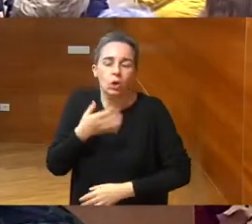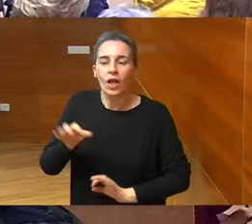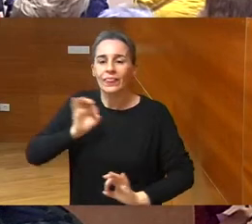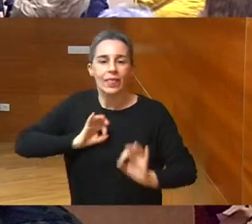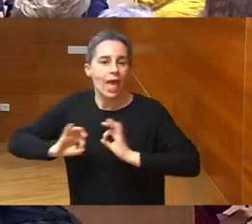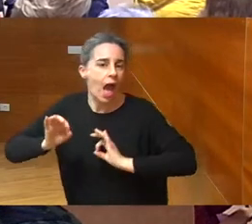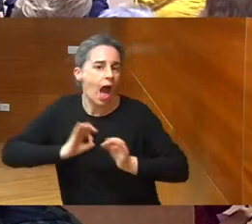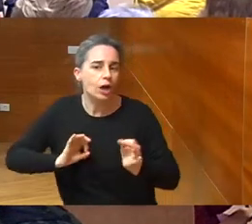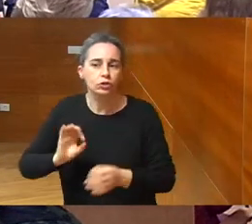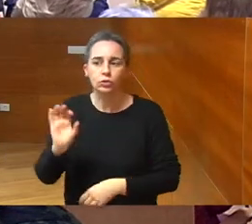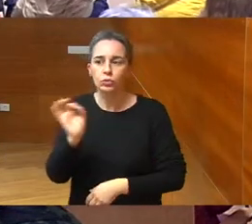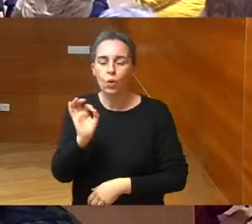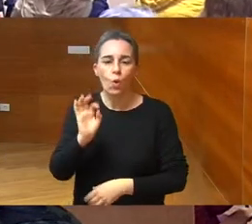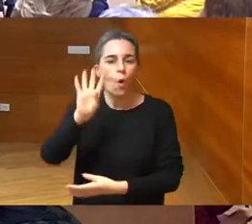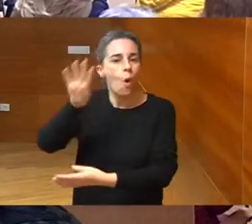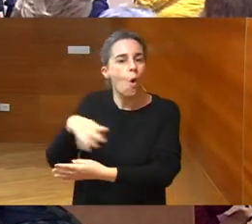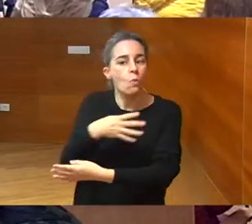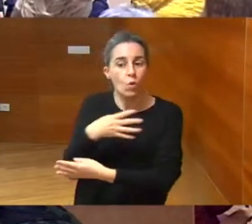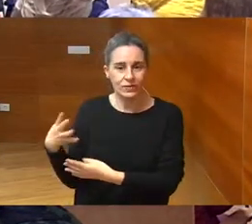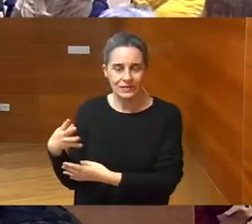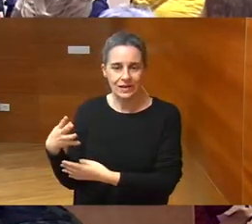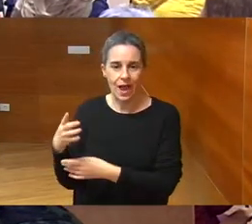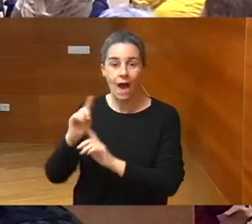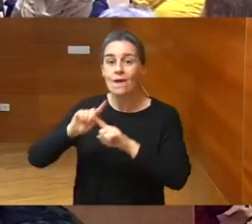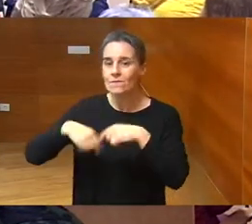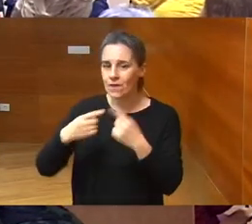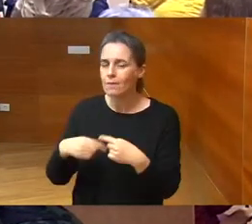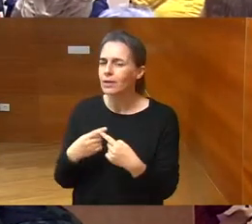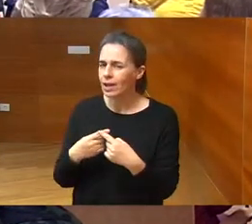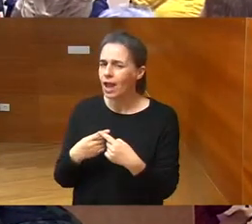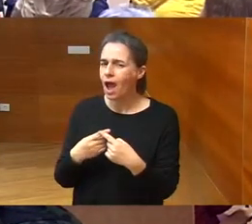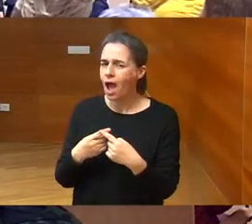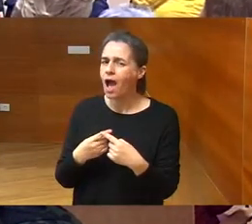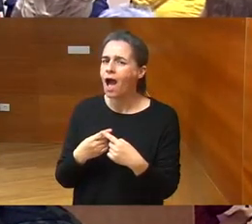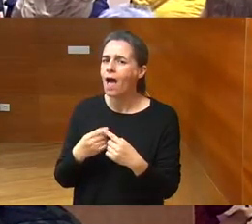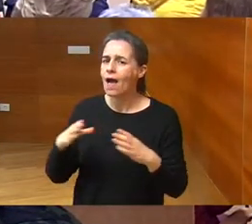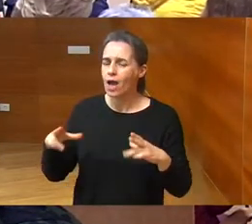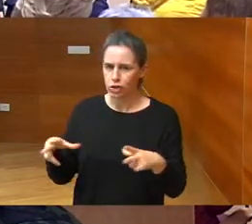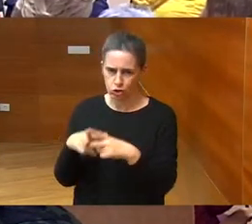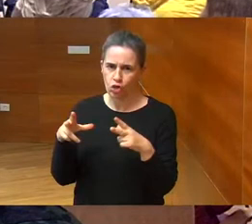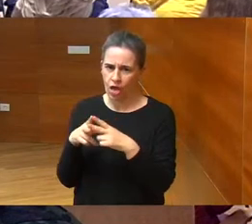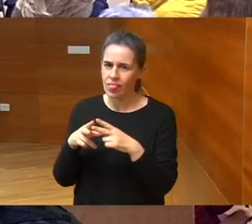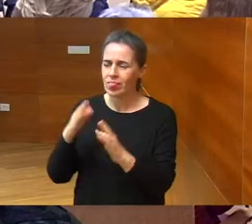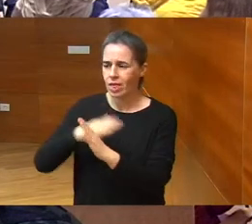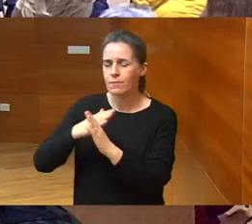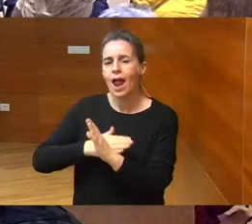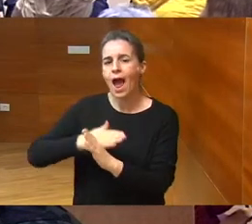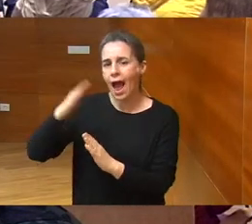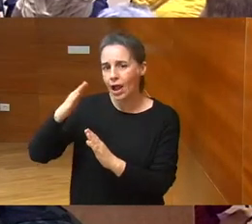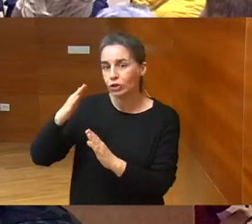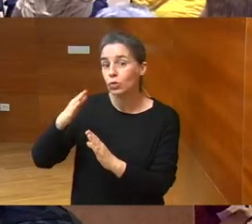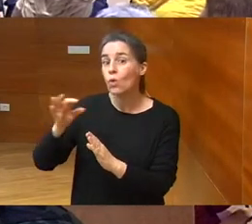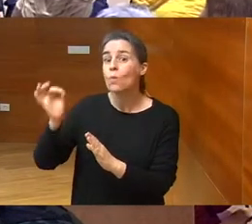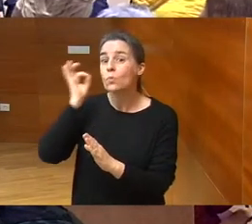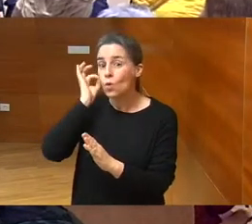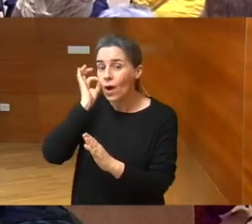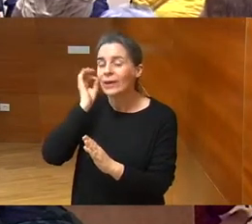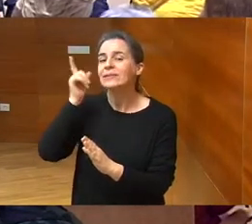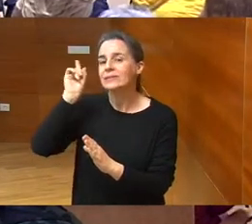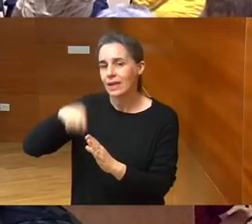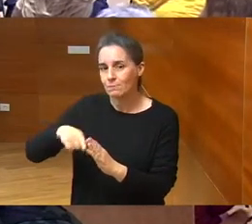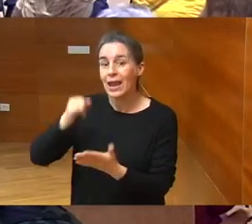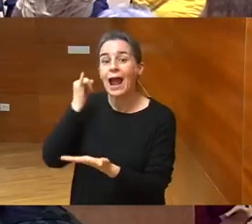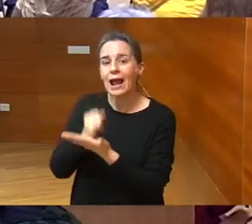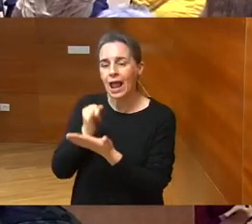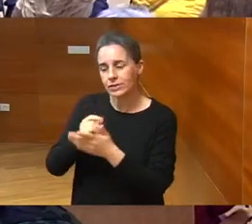esa que fallamos de una familia acomodada de circasmulleres además recibían clases particulares por ejemplo